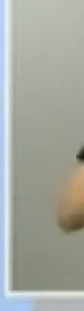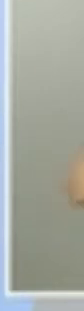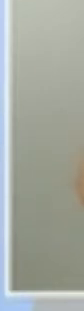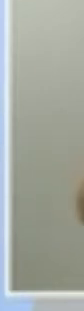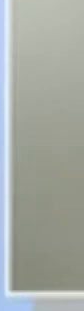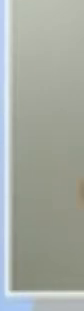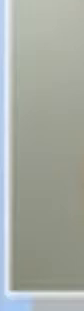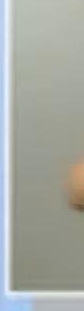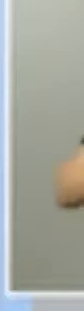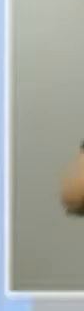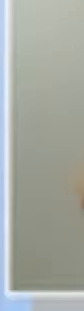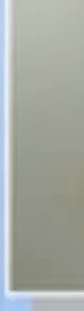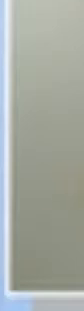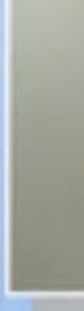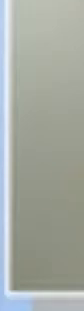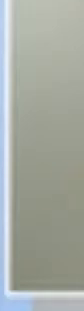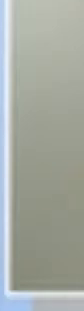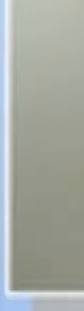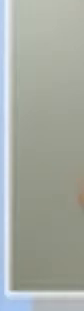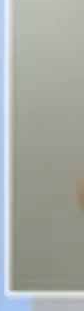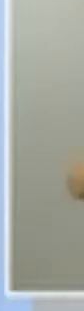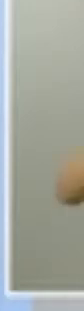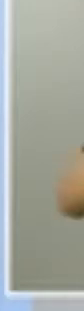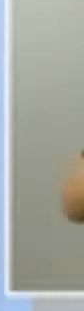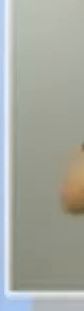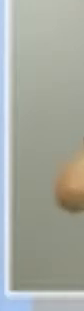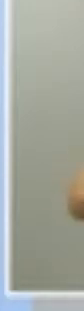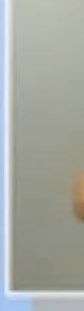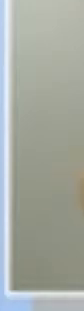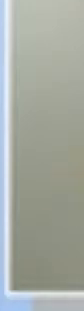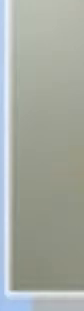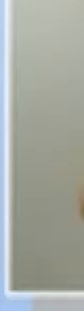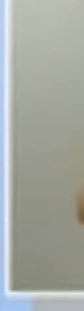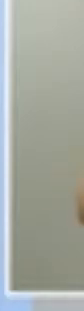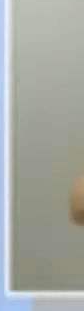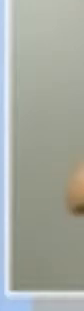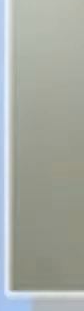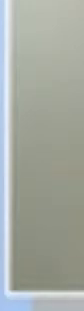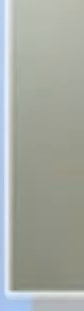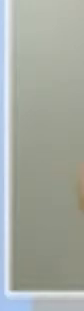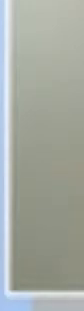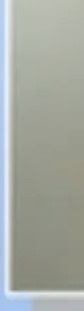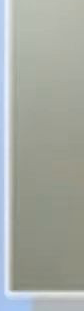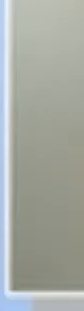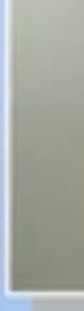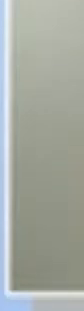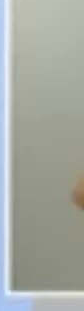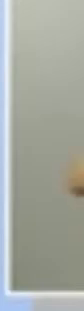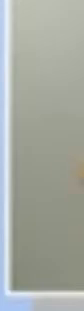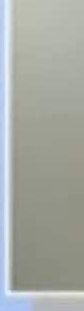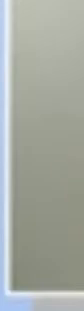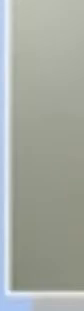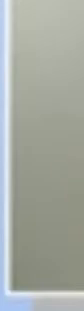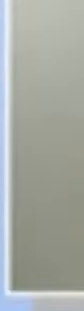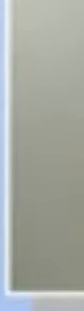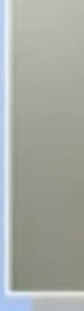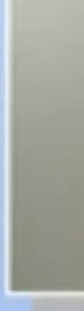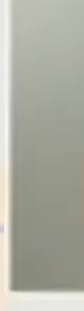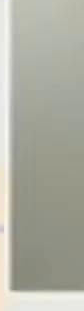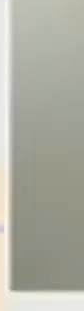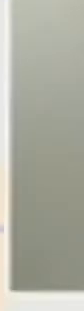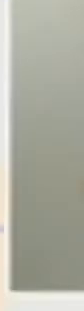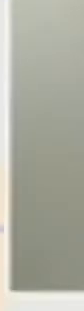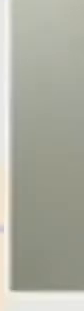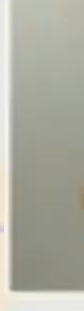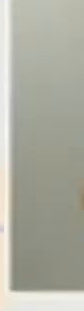itinerarios son distintos. Unos pueden ser directamente al mercado de trabajo, pero sabemos que en muchos otros casos hay que pasar por estadios anteriores, hay que ayudar,